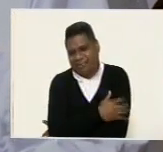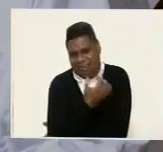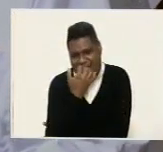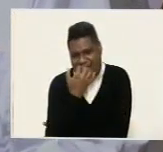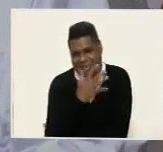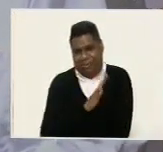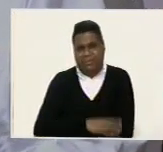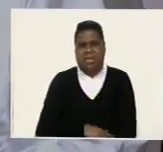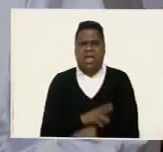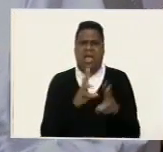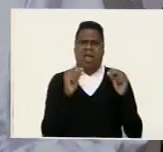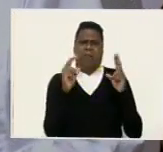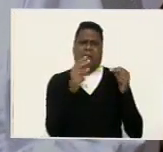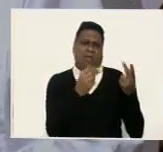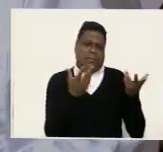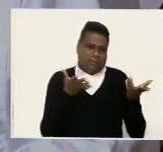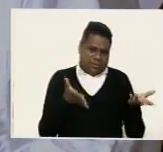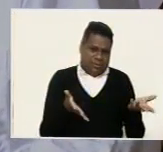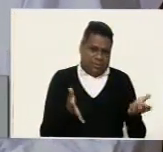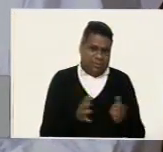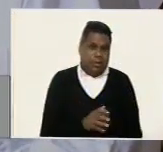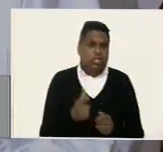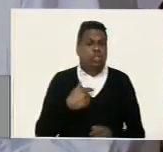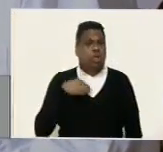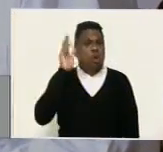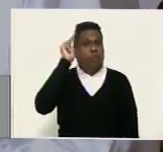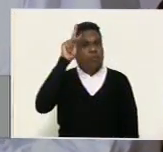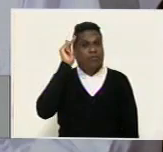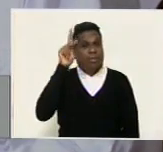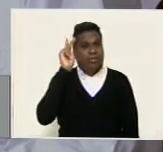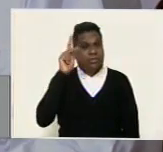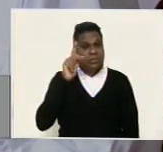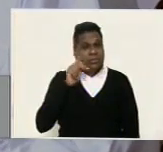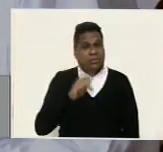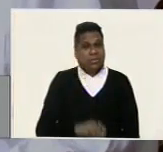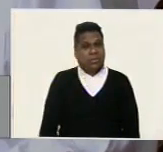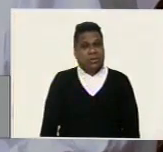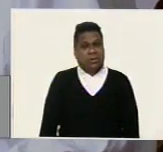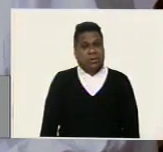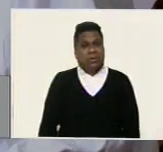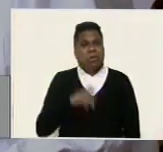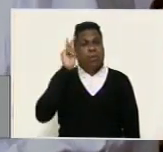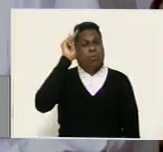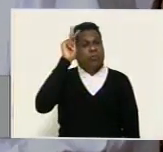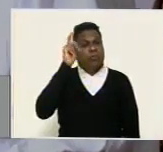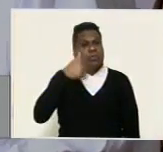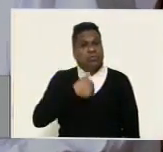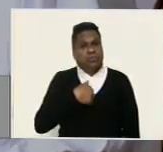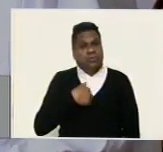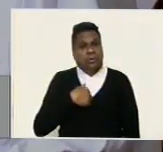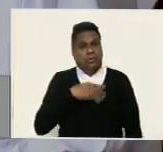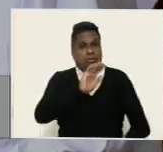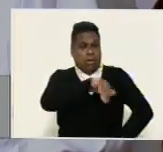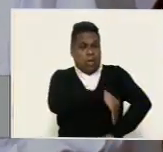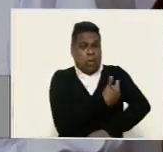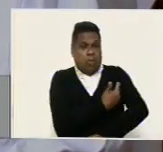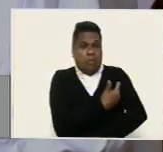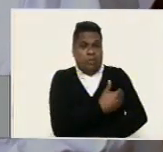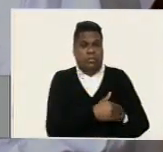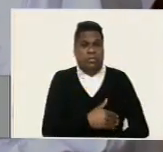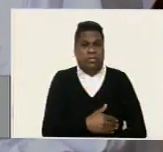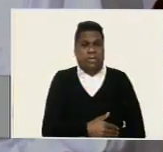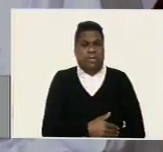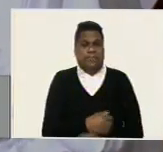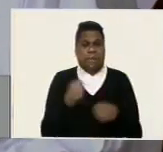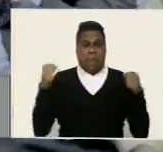Hablando de estas cosas, soy profesor de la Universidad de los titular de la Universidad de los, fundador de la Universidad de los Andes en San